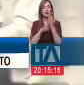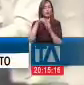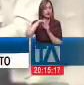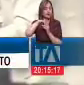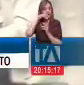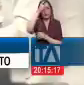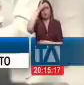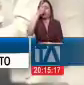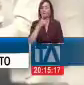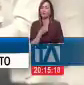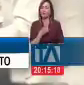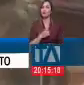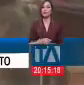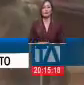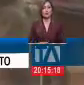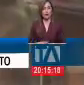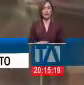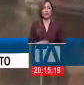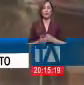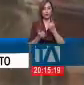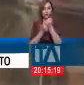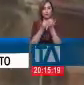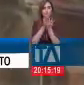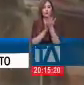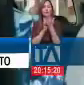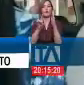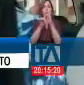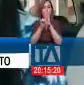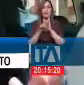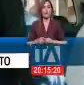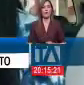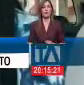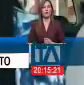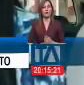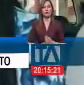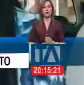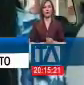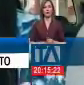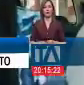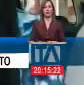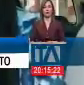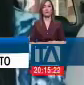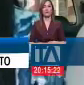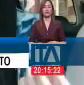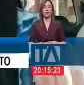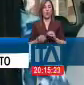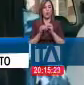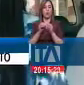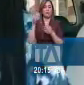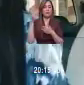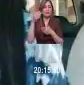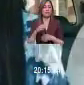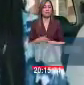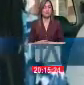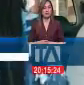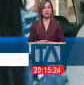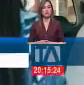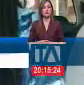internamente y tomar una decisión orgánica en apoyo al proyecto de ley. Que no dejemos, como en otros partidos, que por no